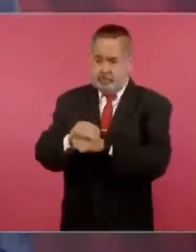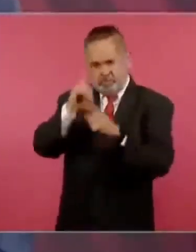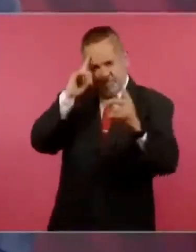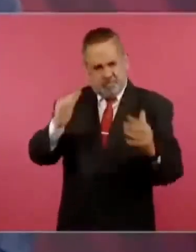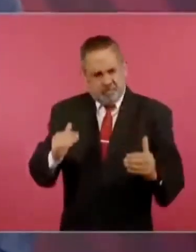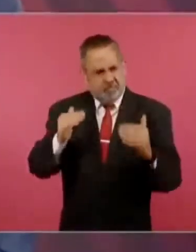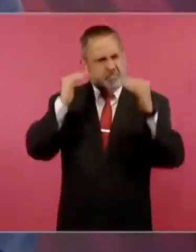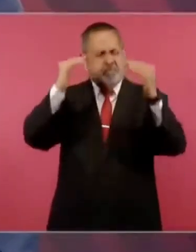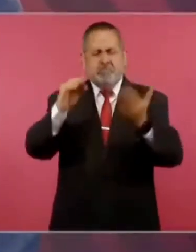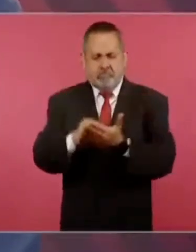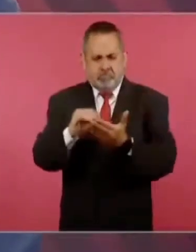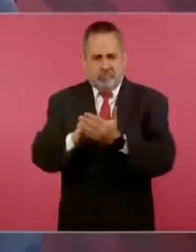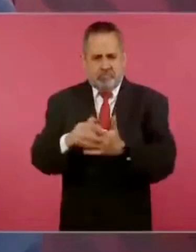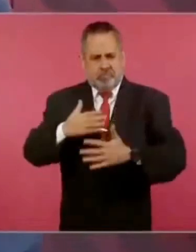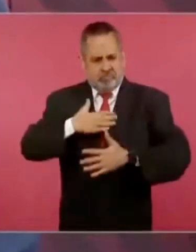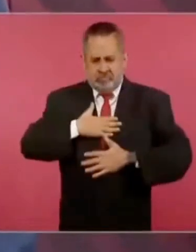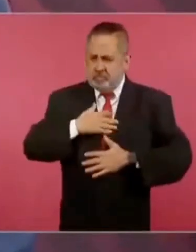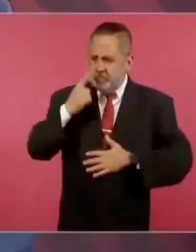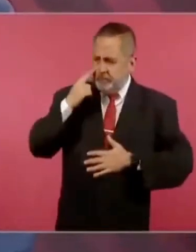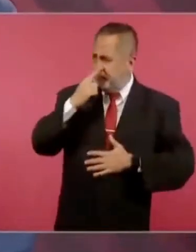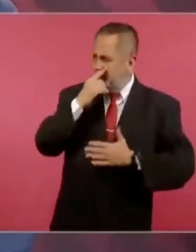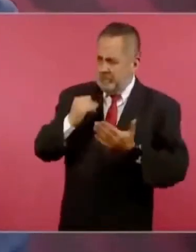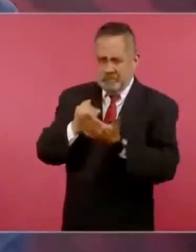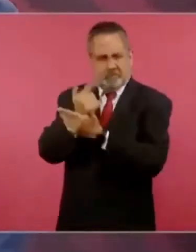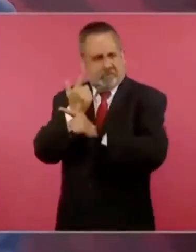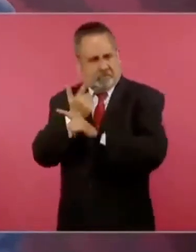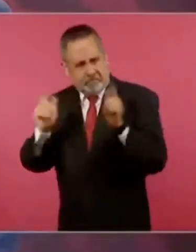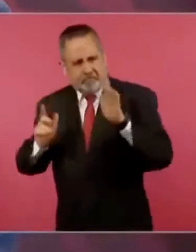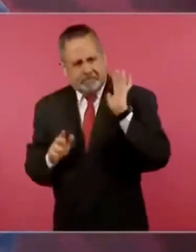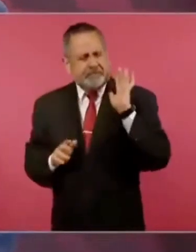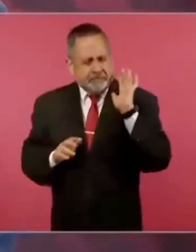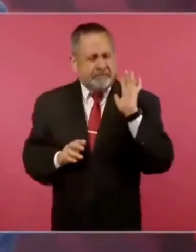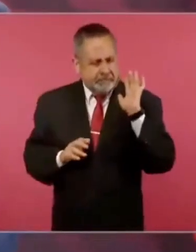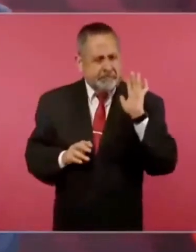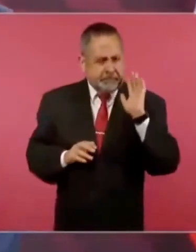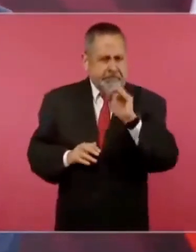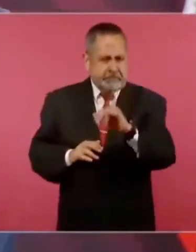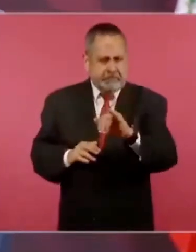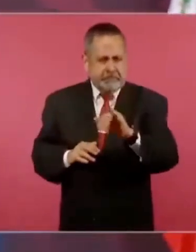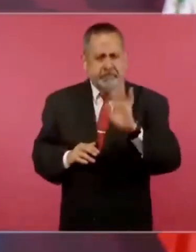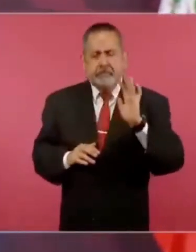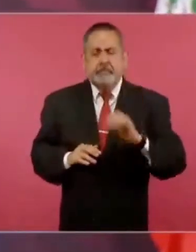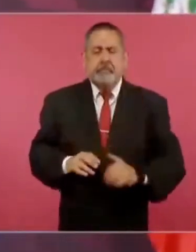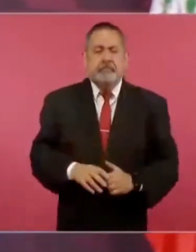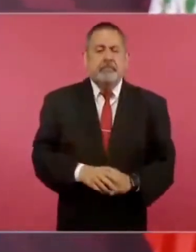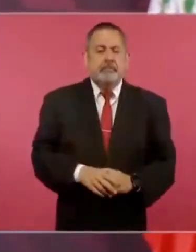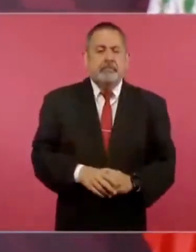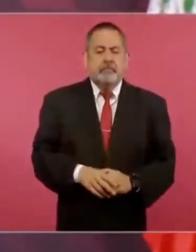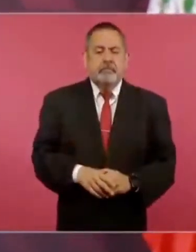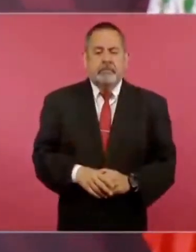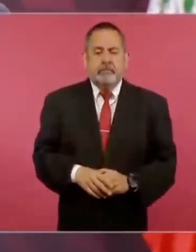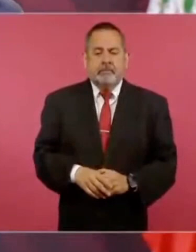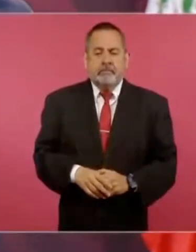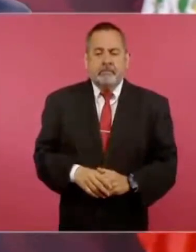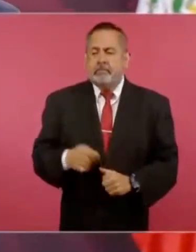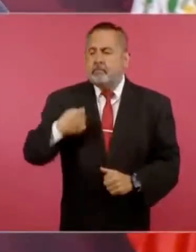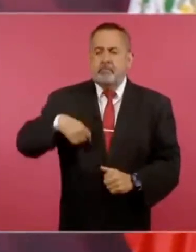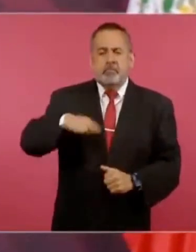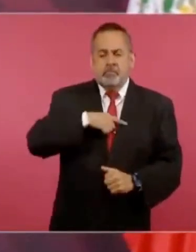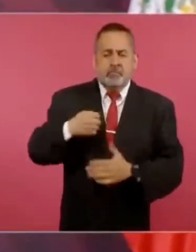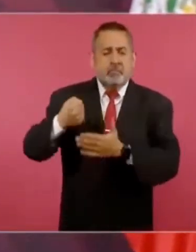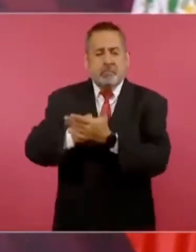soberanía y hacer realidad la democracia y sobre todo no dejar de